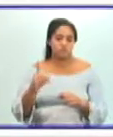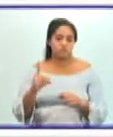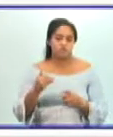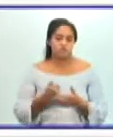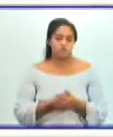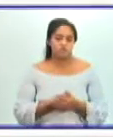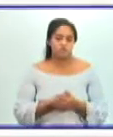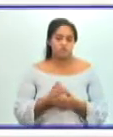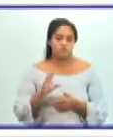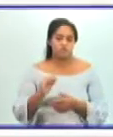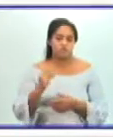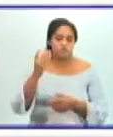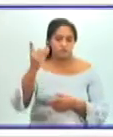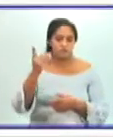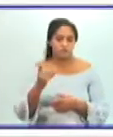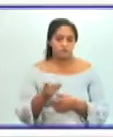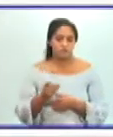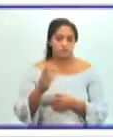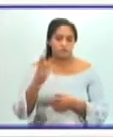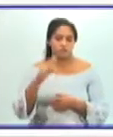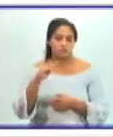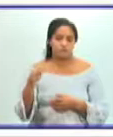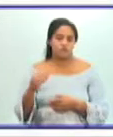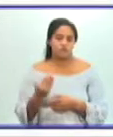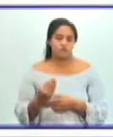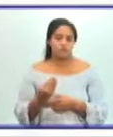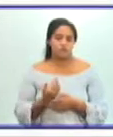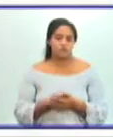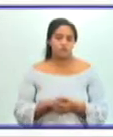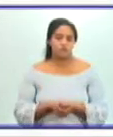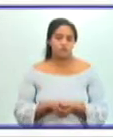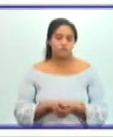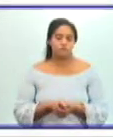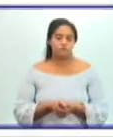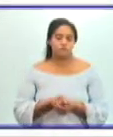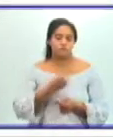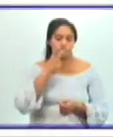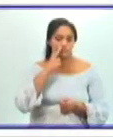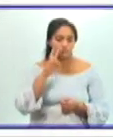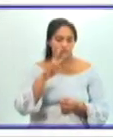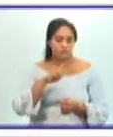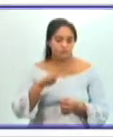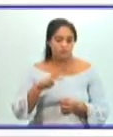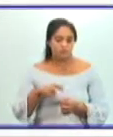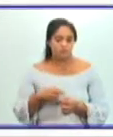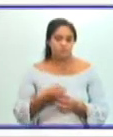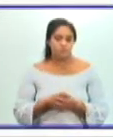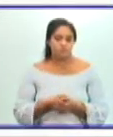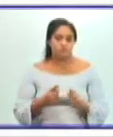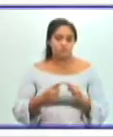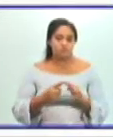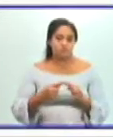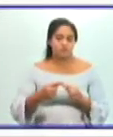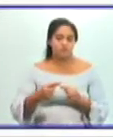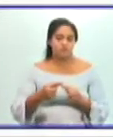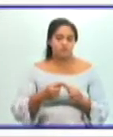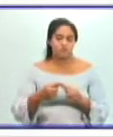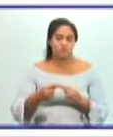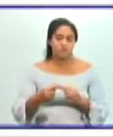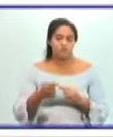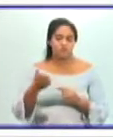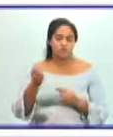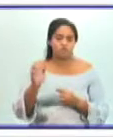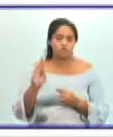en los datos que es 3/4, y estás en búsqueda de la longitud del segmento AB,